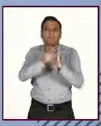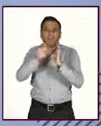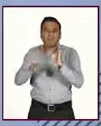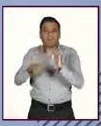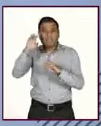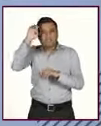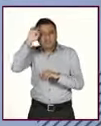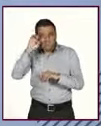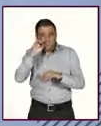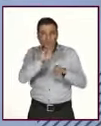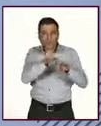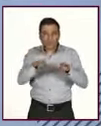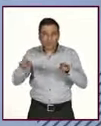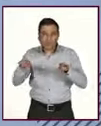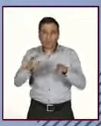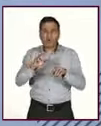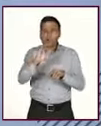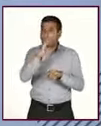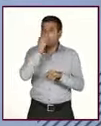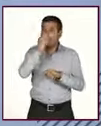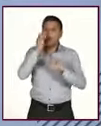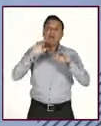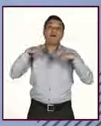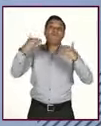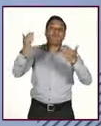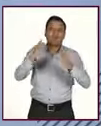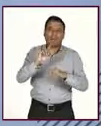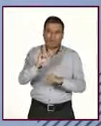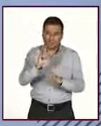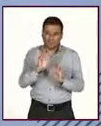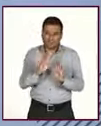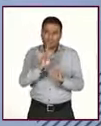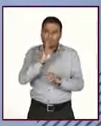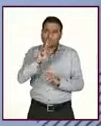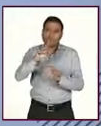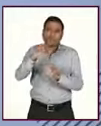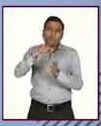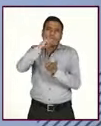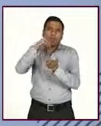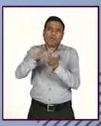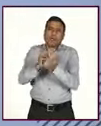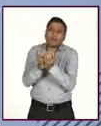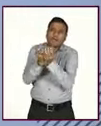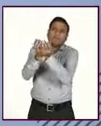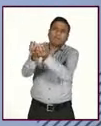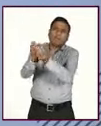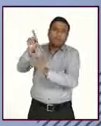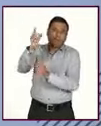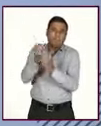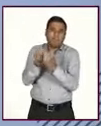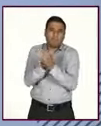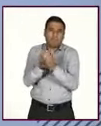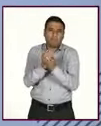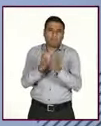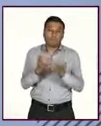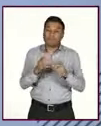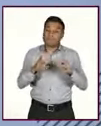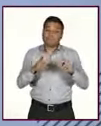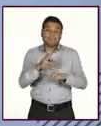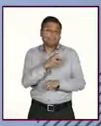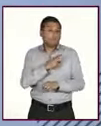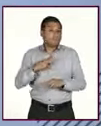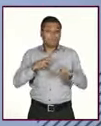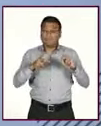o algo en donde afuera de la escuela donde los chicos pasen o una avenida, ¿no? O sea, al final, insisto, tenemos que convivir con todos